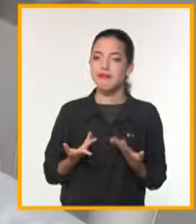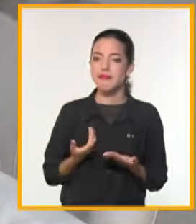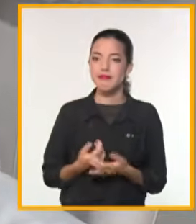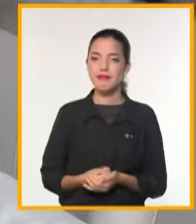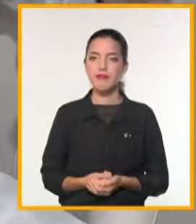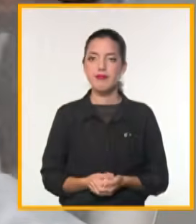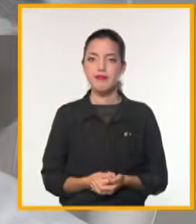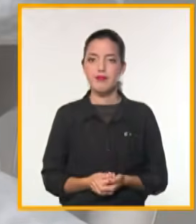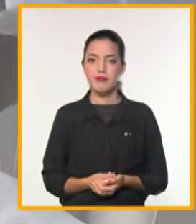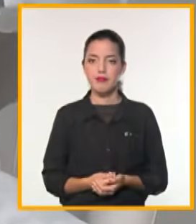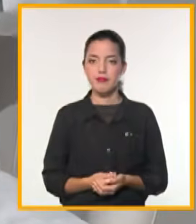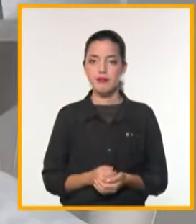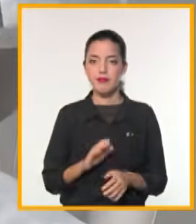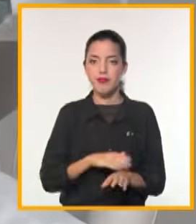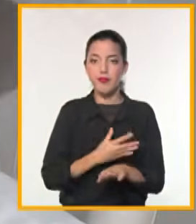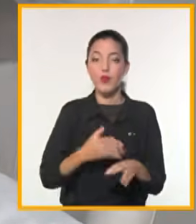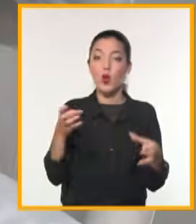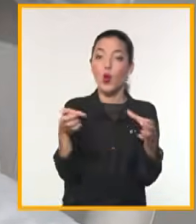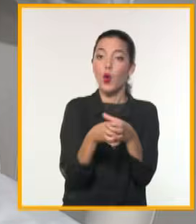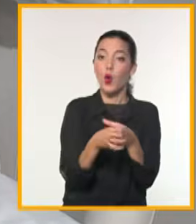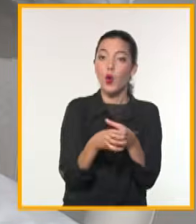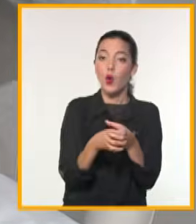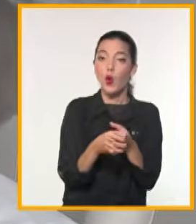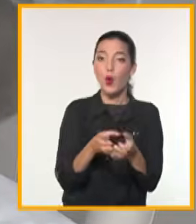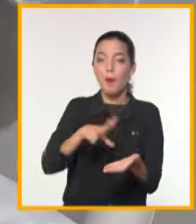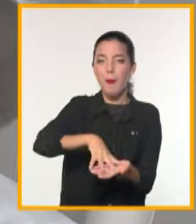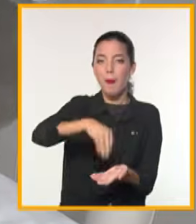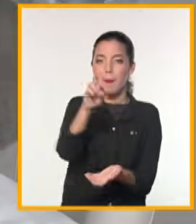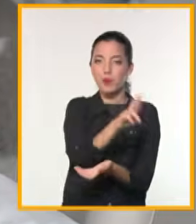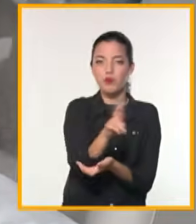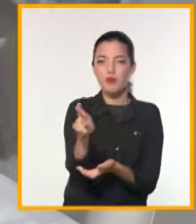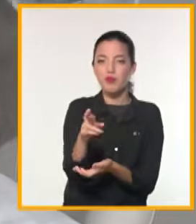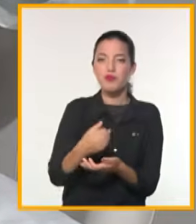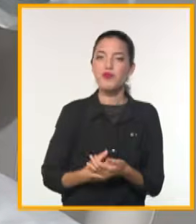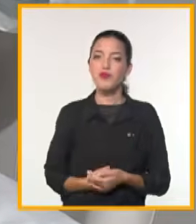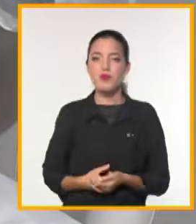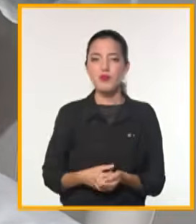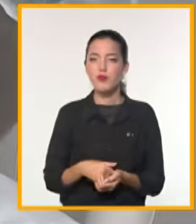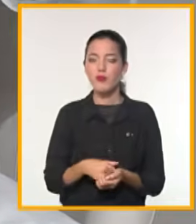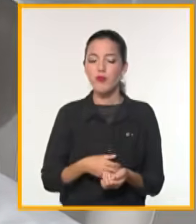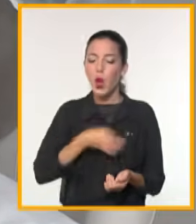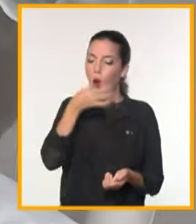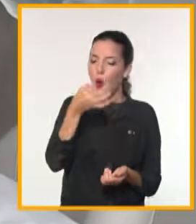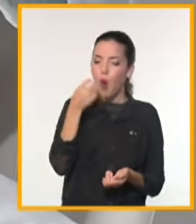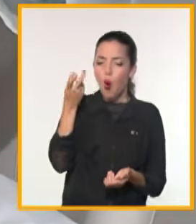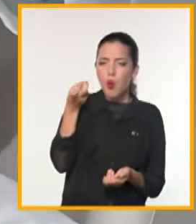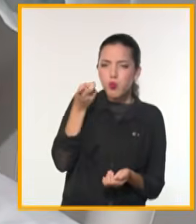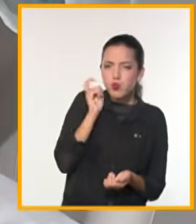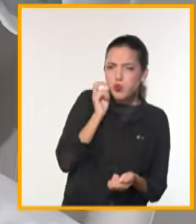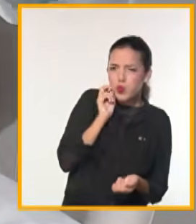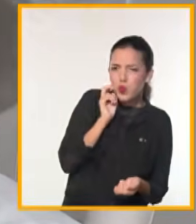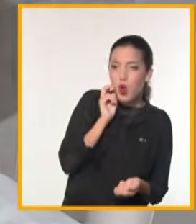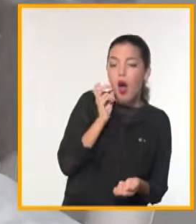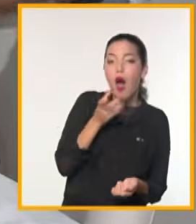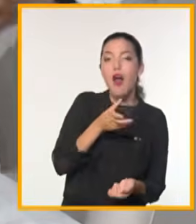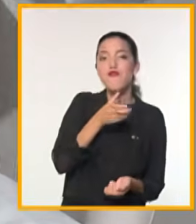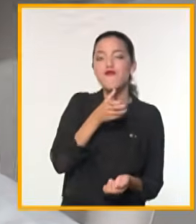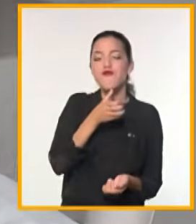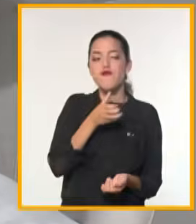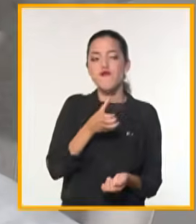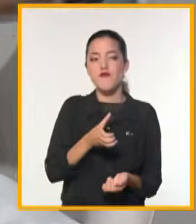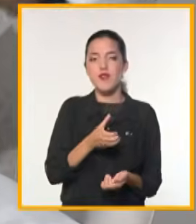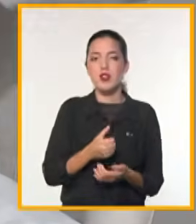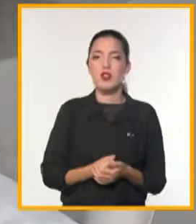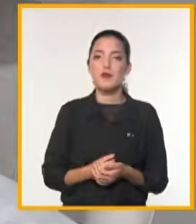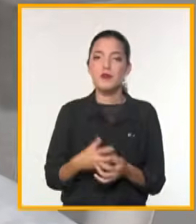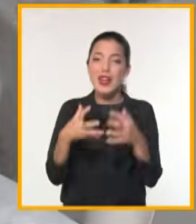un pelotón en la Plaza de la Revolución, que yo escucho que Fidel habla, que los americanos lo que no querían es que